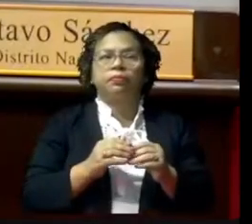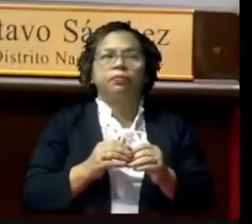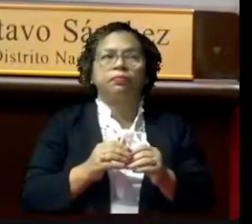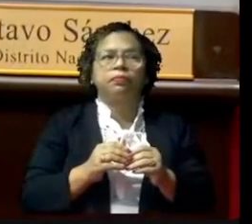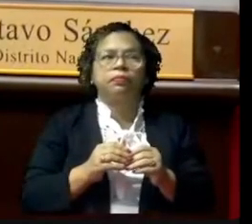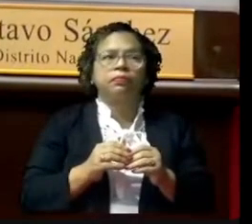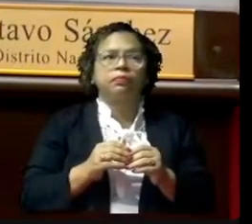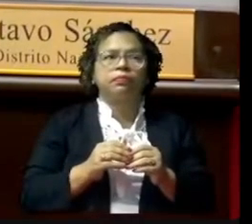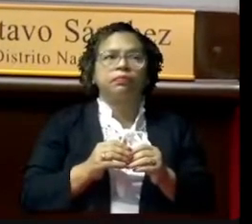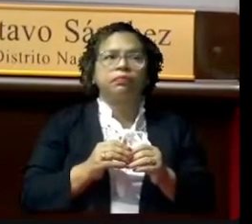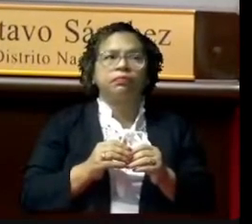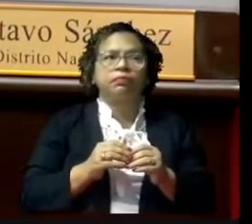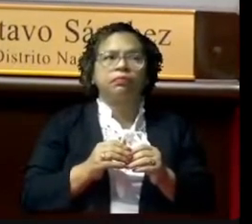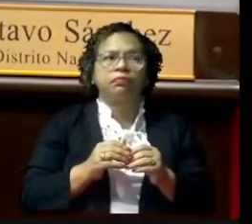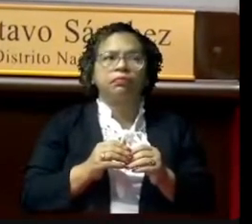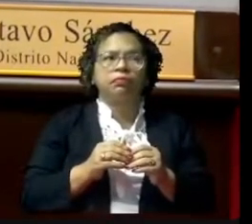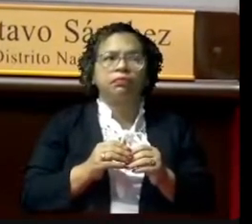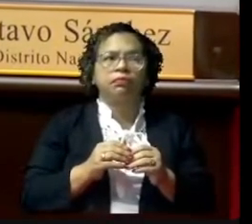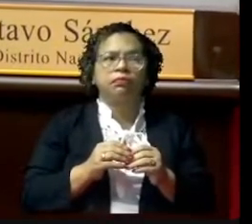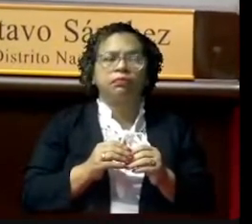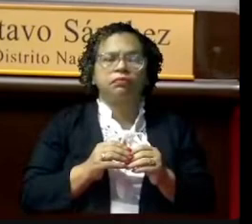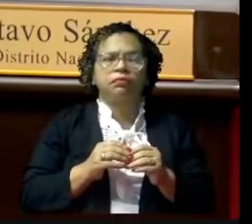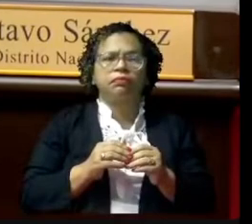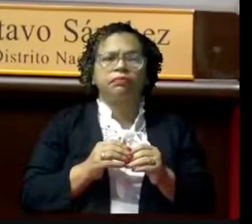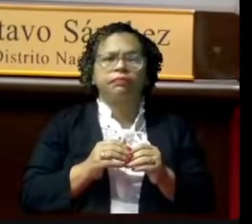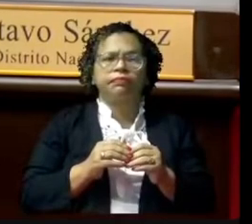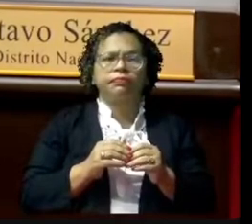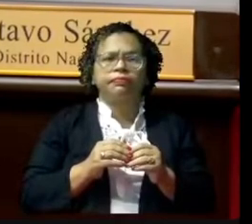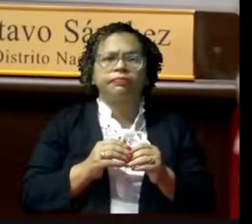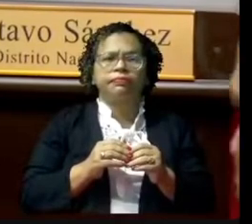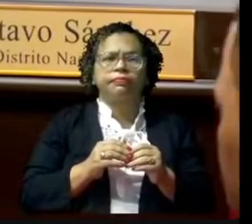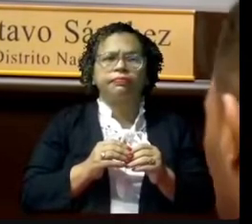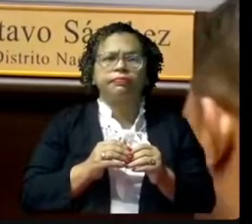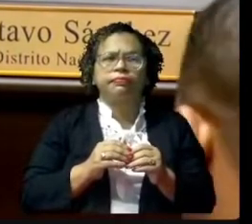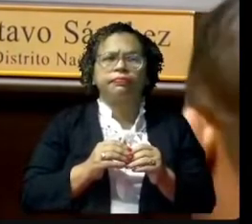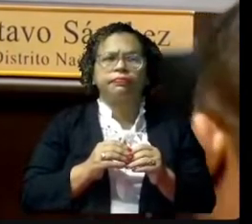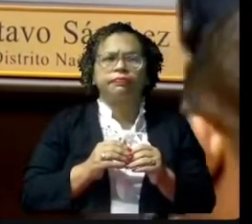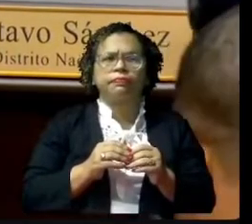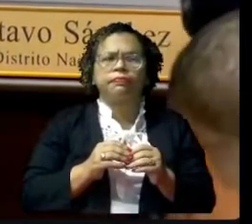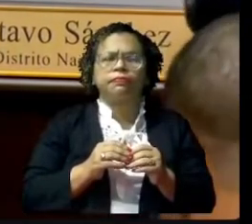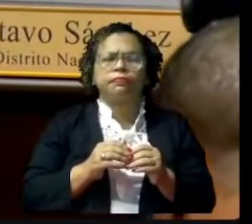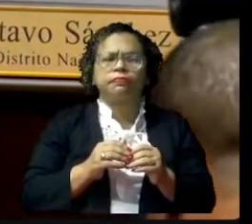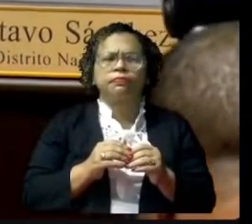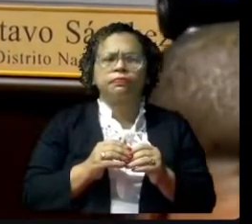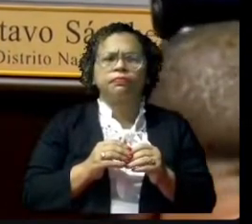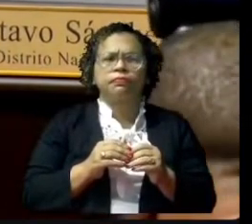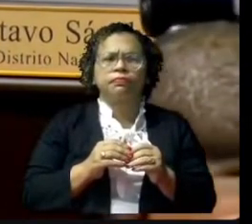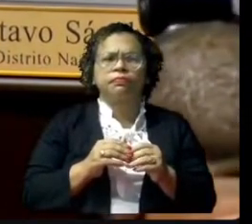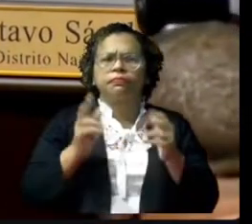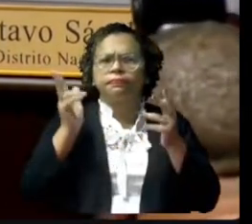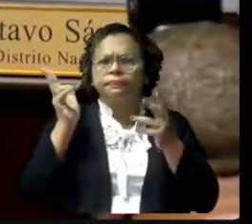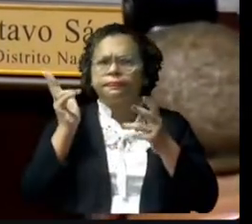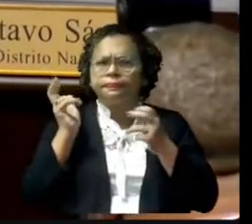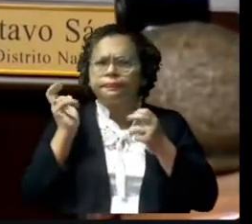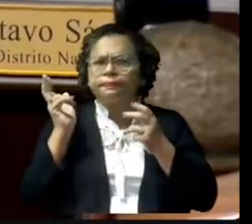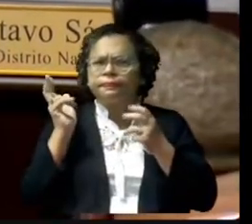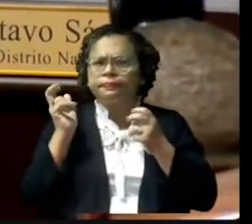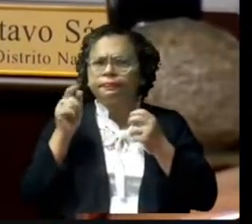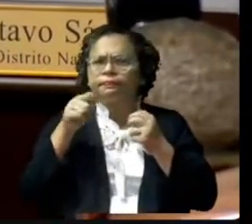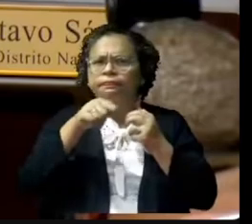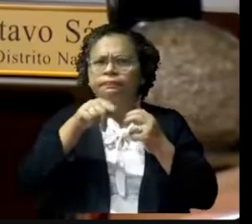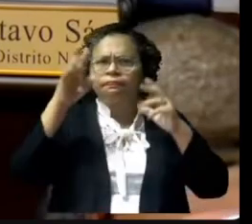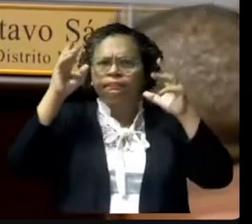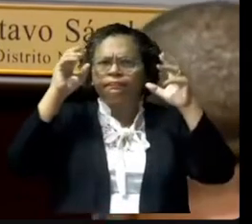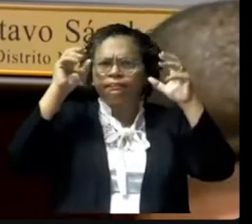Presidente, escuchar la exposición del presidente de la comisión, de verdad que no bastaba. Y nosotros también,